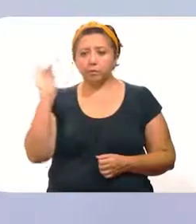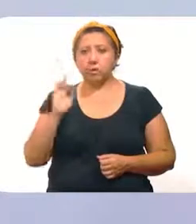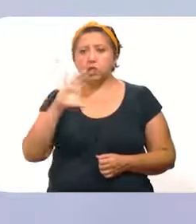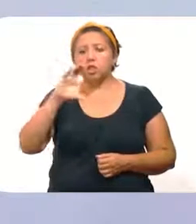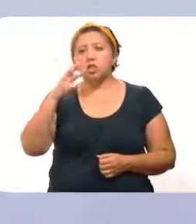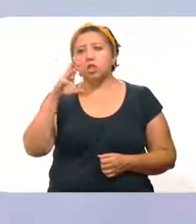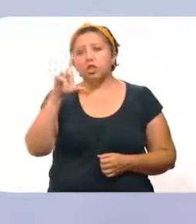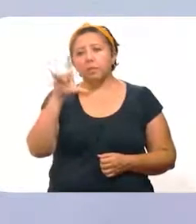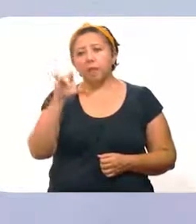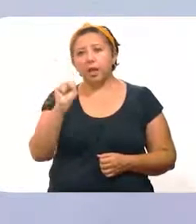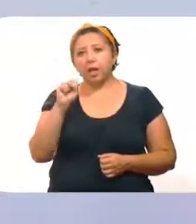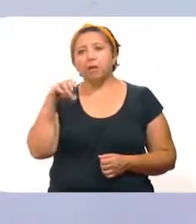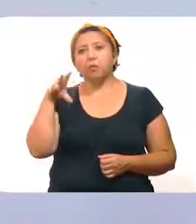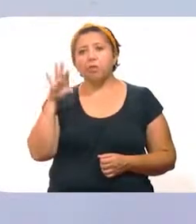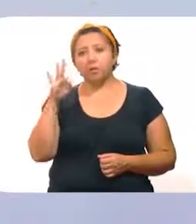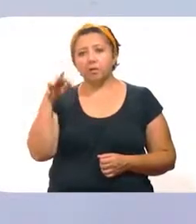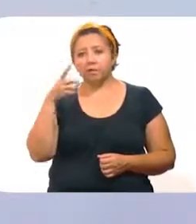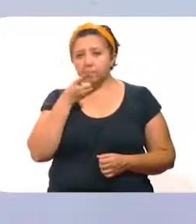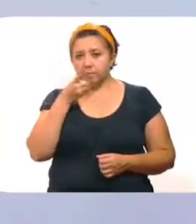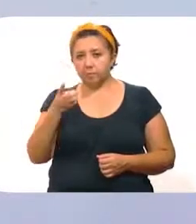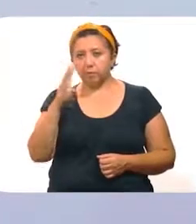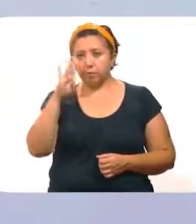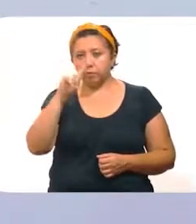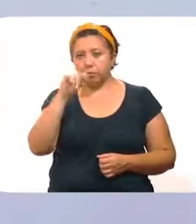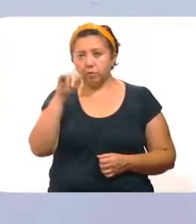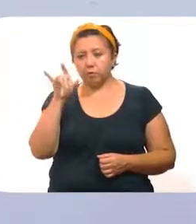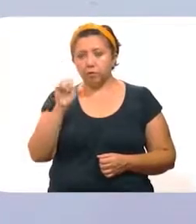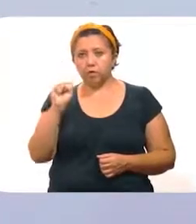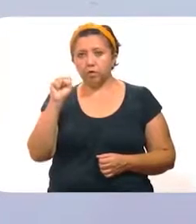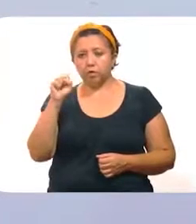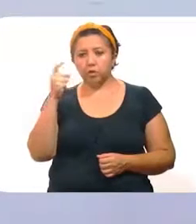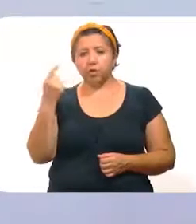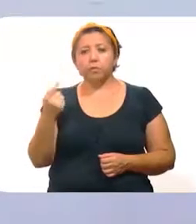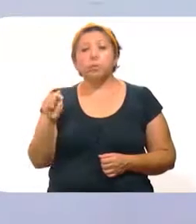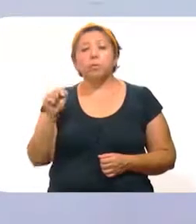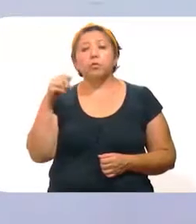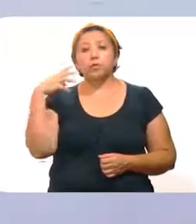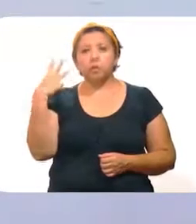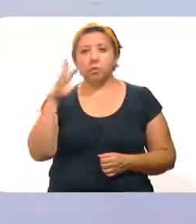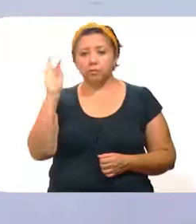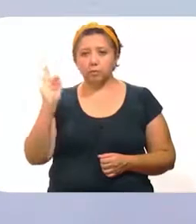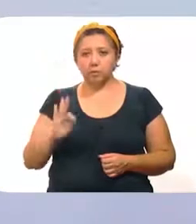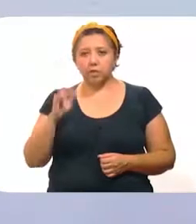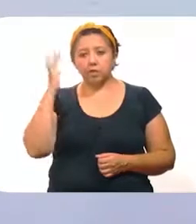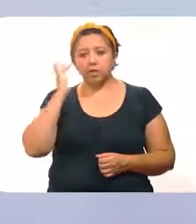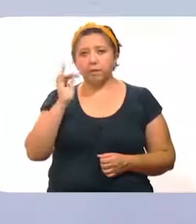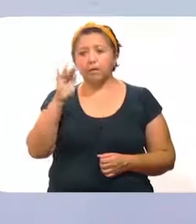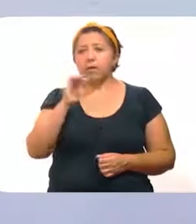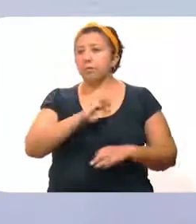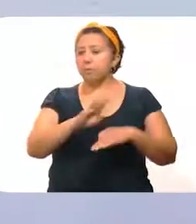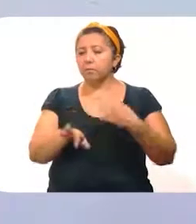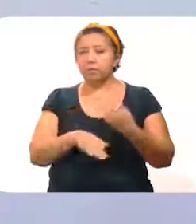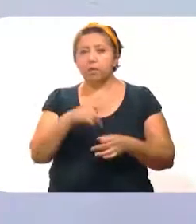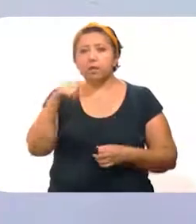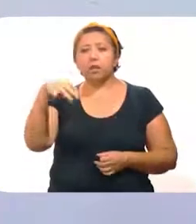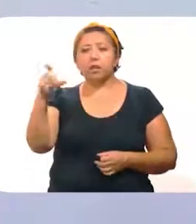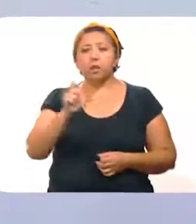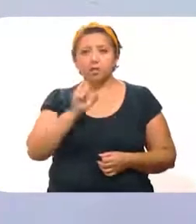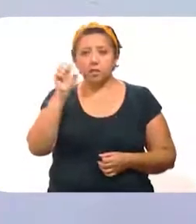Chichimilá, 47.7%, Buxots, 60.3%, San Felipe, 100%,